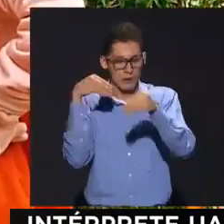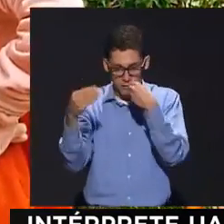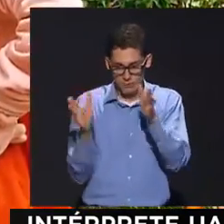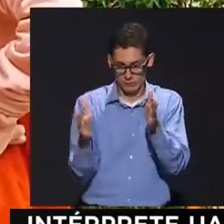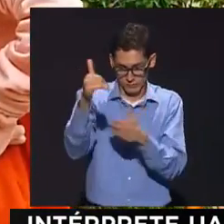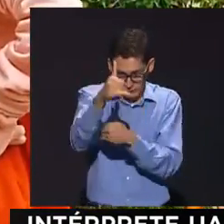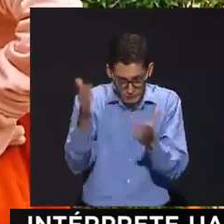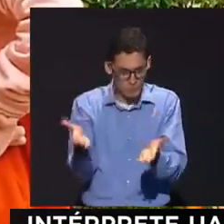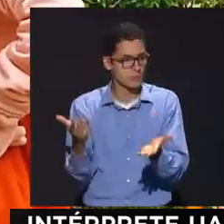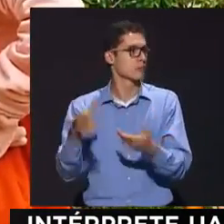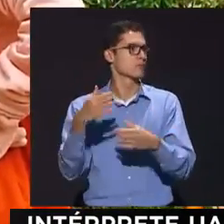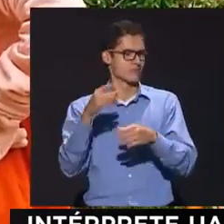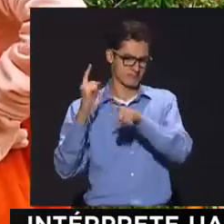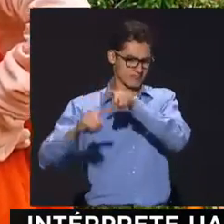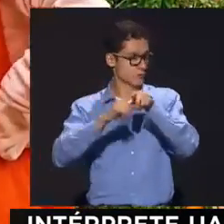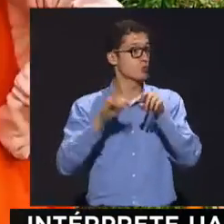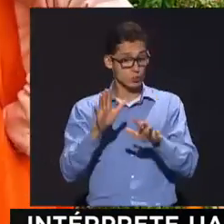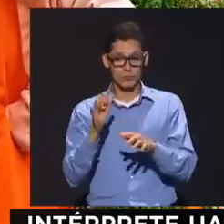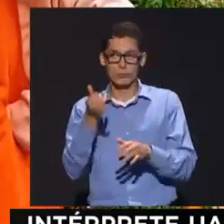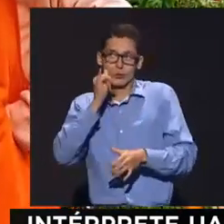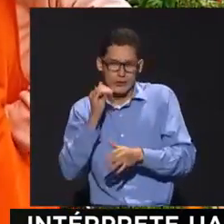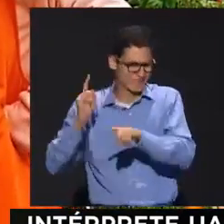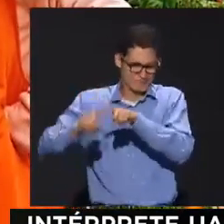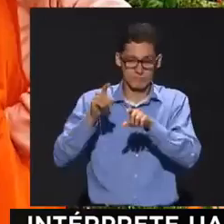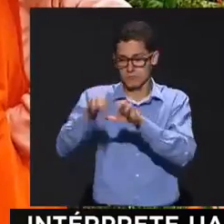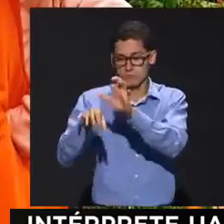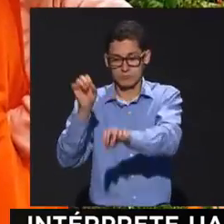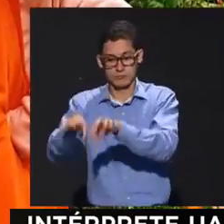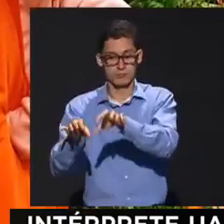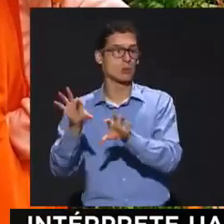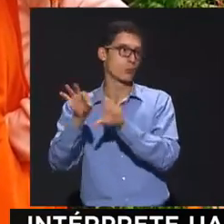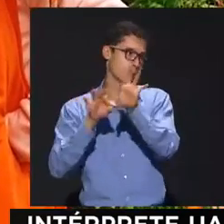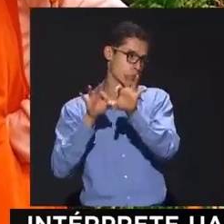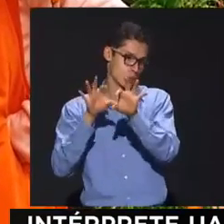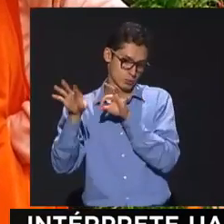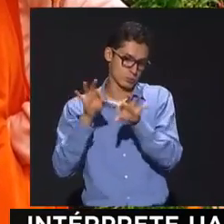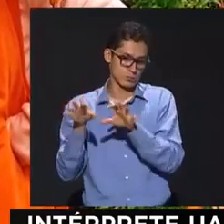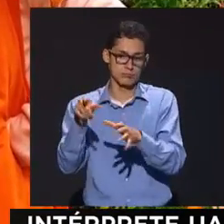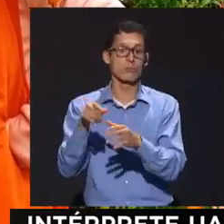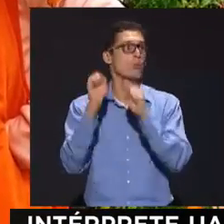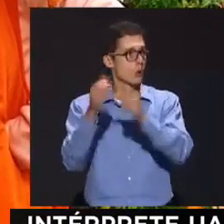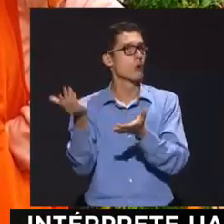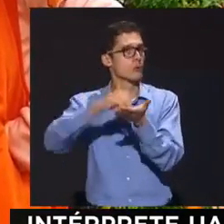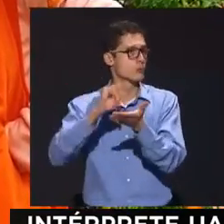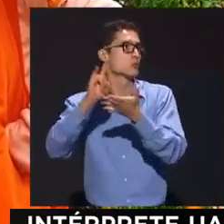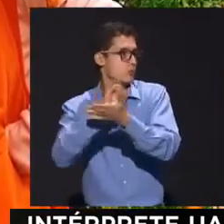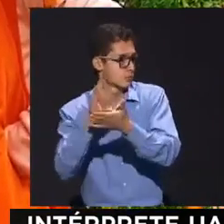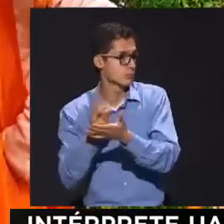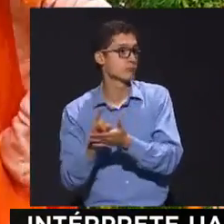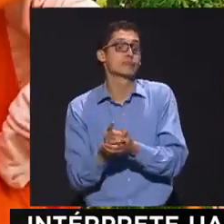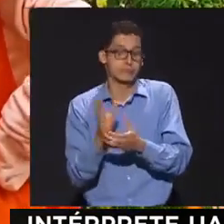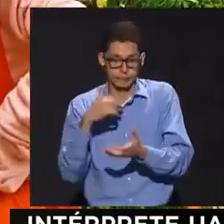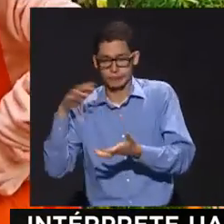meter una bolsa que ya llega al reciclar de su zona porque habemos muchos miles y cientos para que le ayudemos los